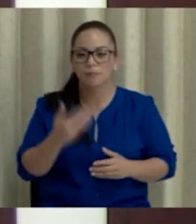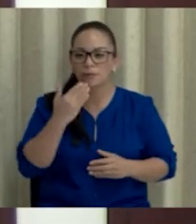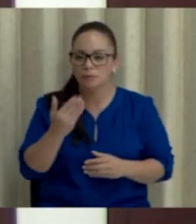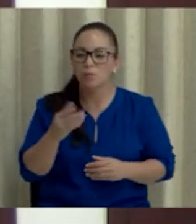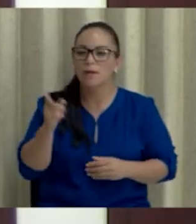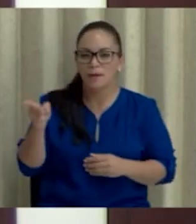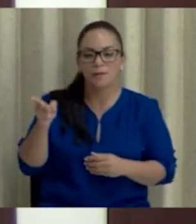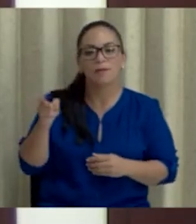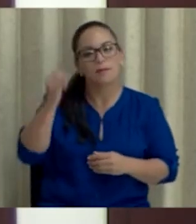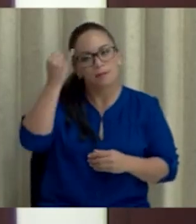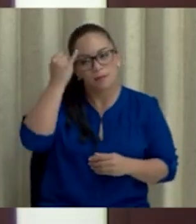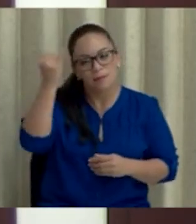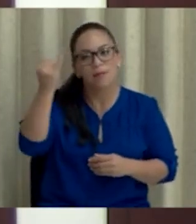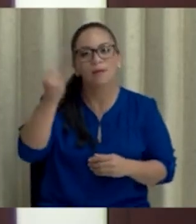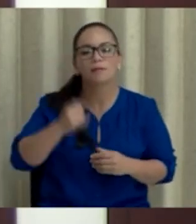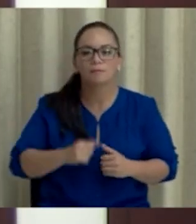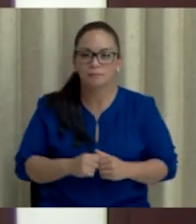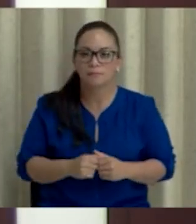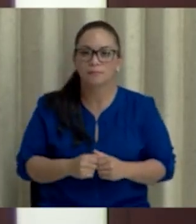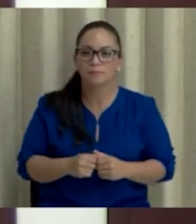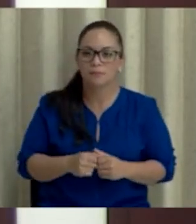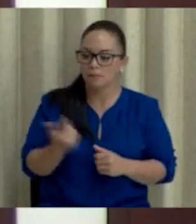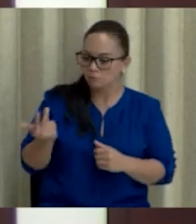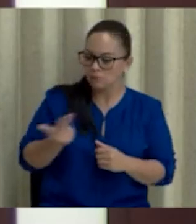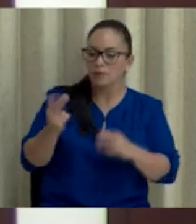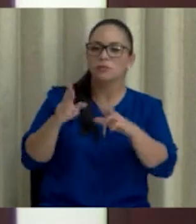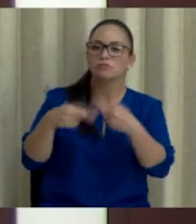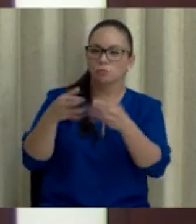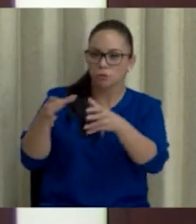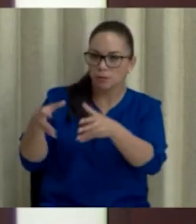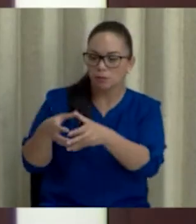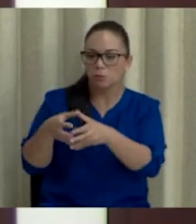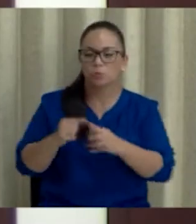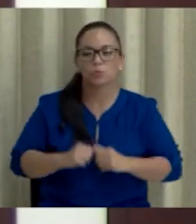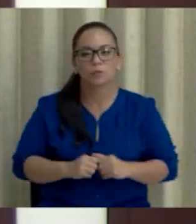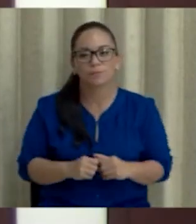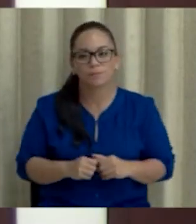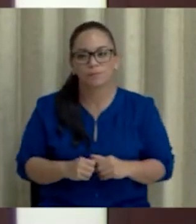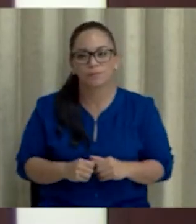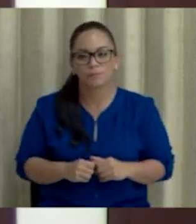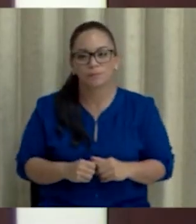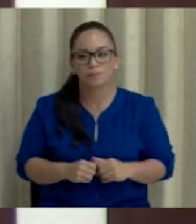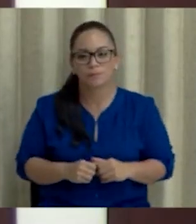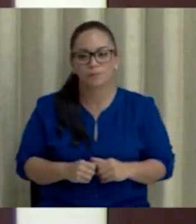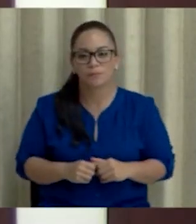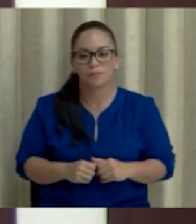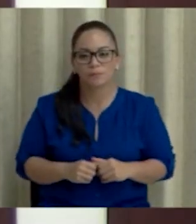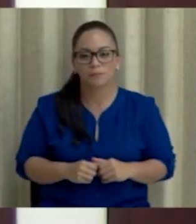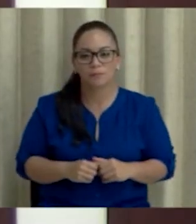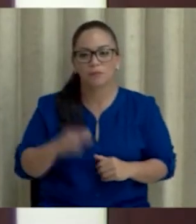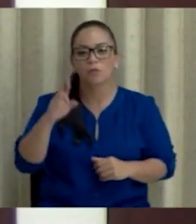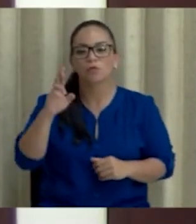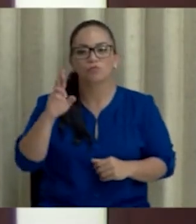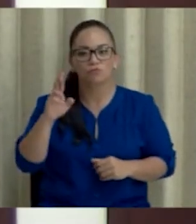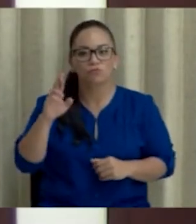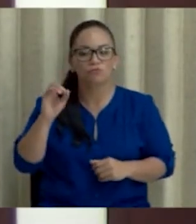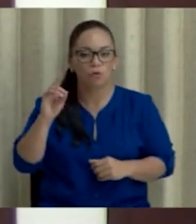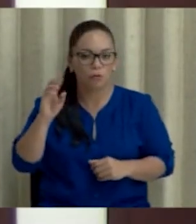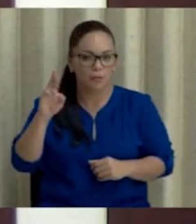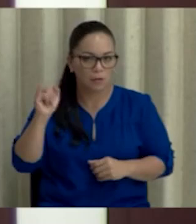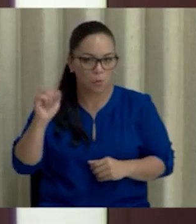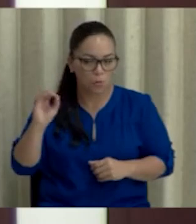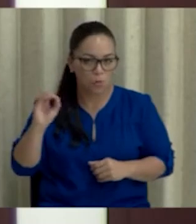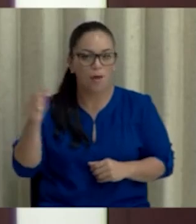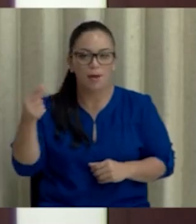la iniciativa de que éramos. Don Rodrigo ya bien nos había convocado